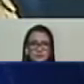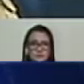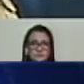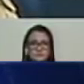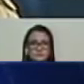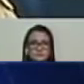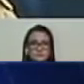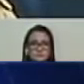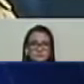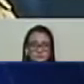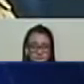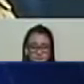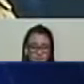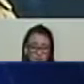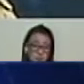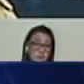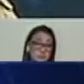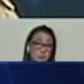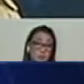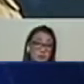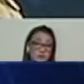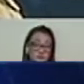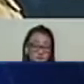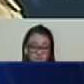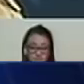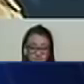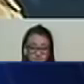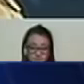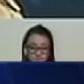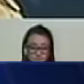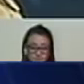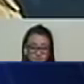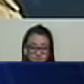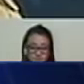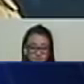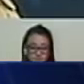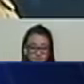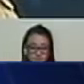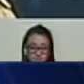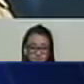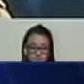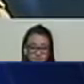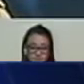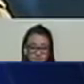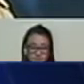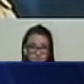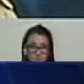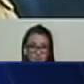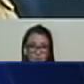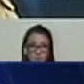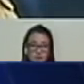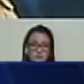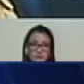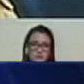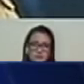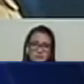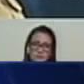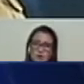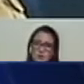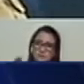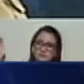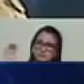pasó. El carnet de la patria. El carnet de la patria es un instrumento del gobierno